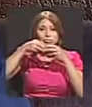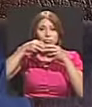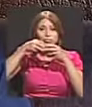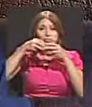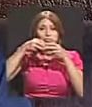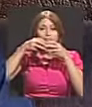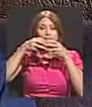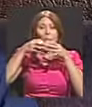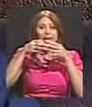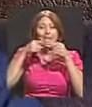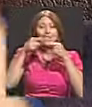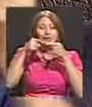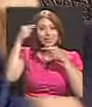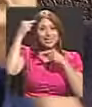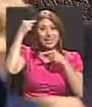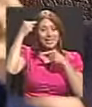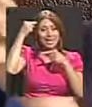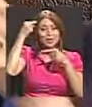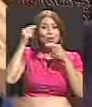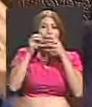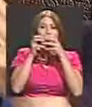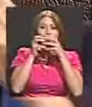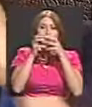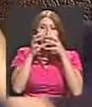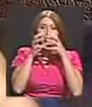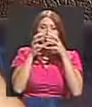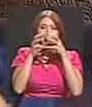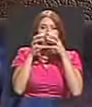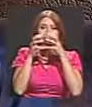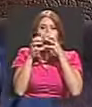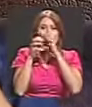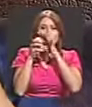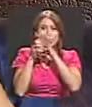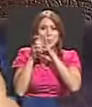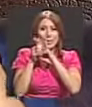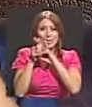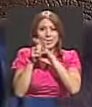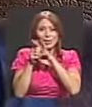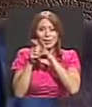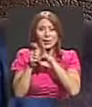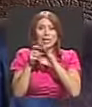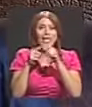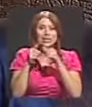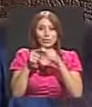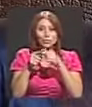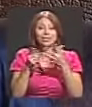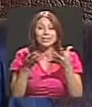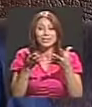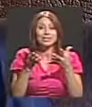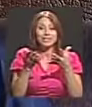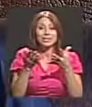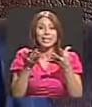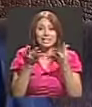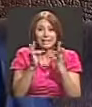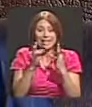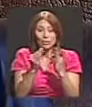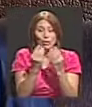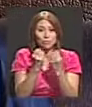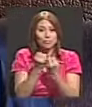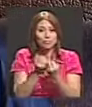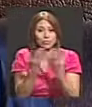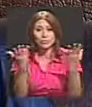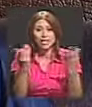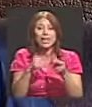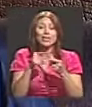grande y el cerebro global oprimiendo entonces buscando alguna salida entonces